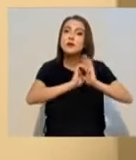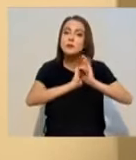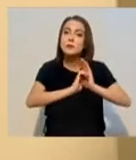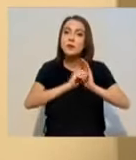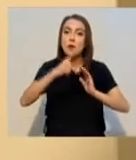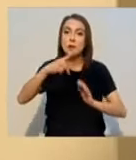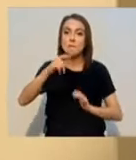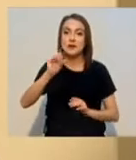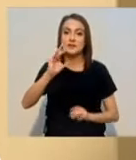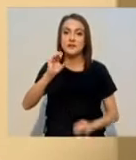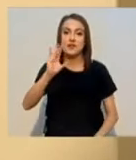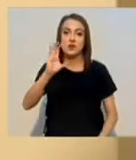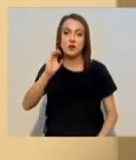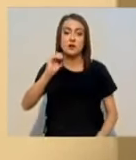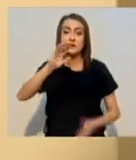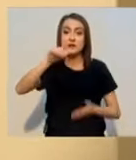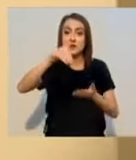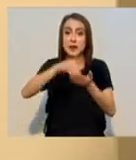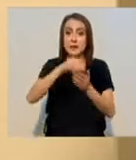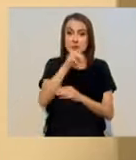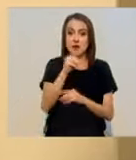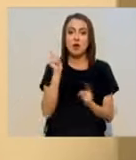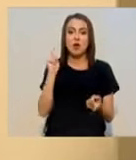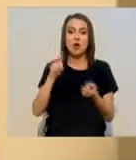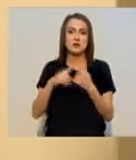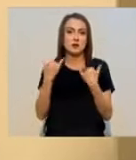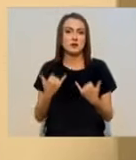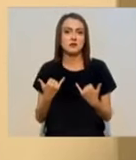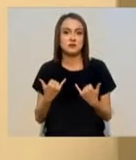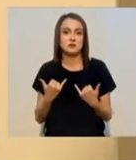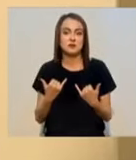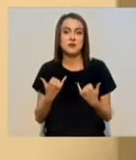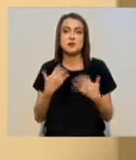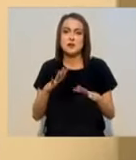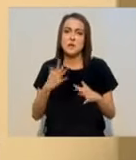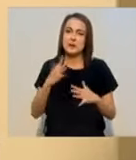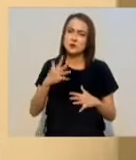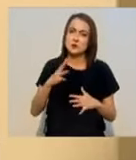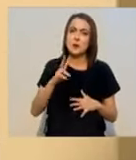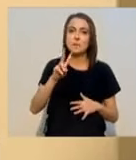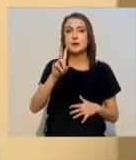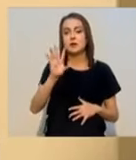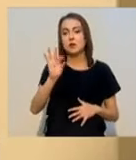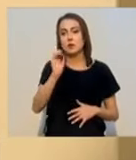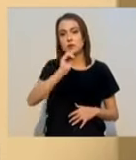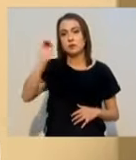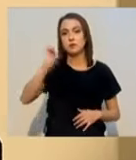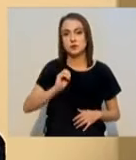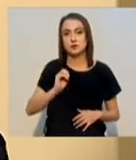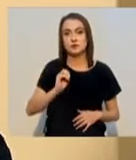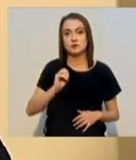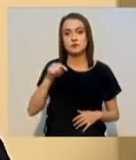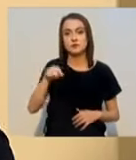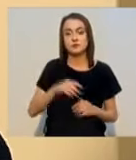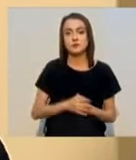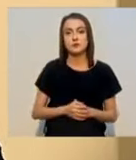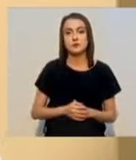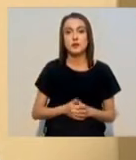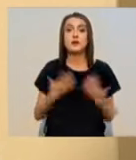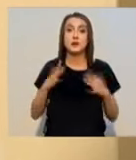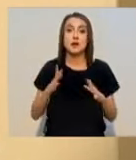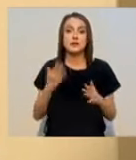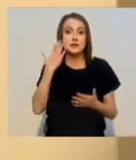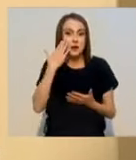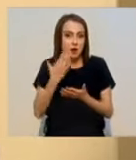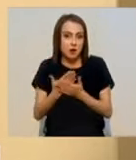en el Pacífico Central, desde el miércoles a hoy, se andaba con una tasa de 29% de las que se